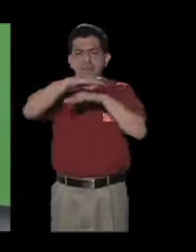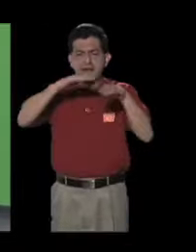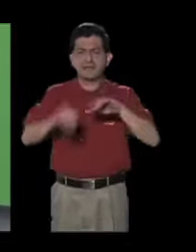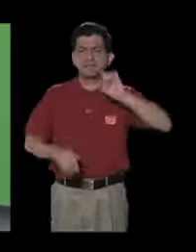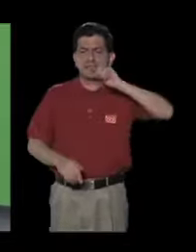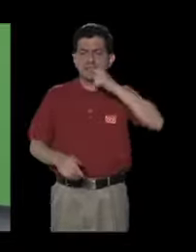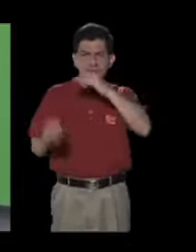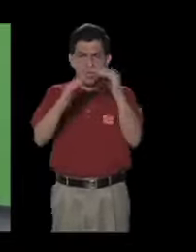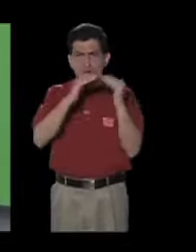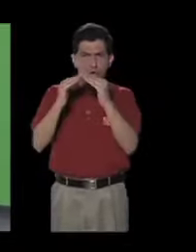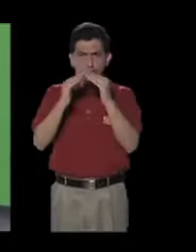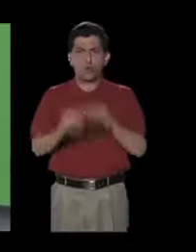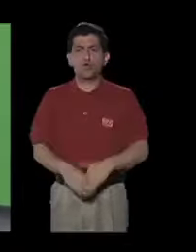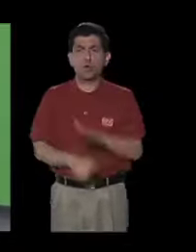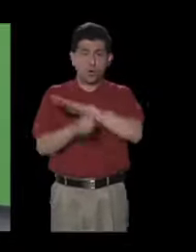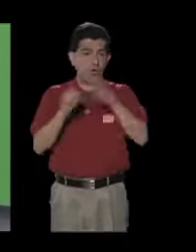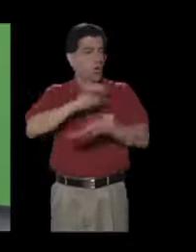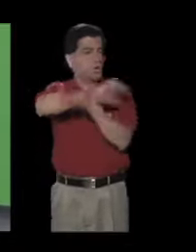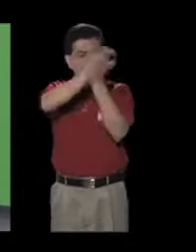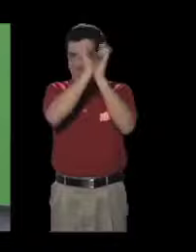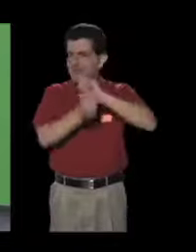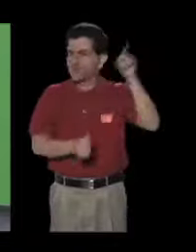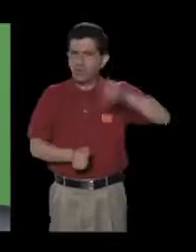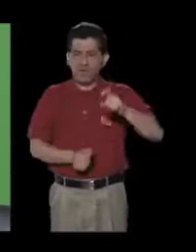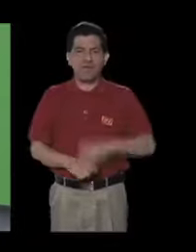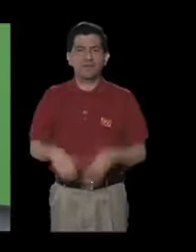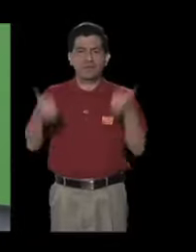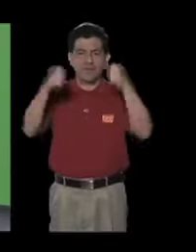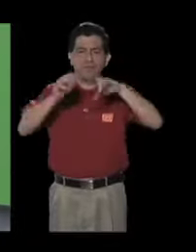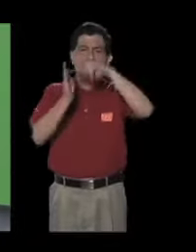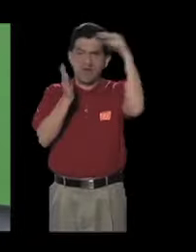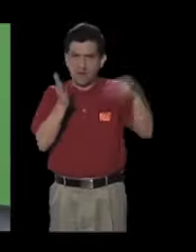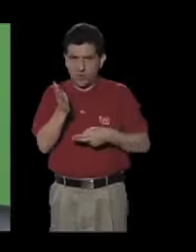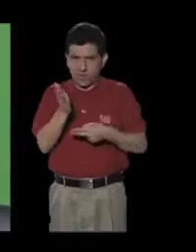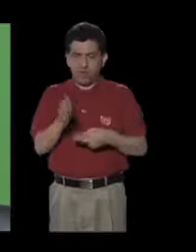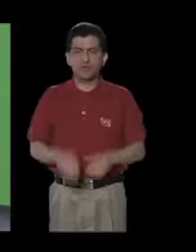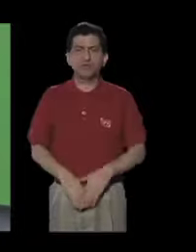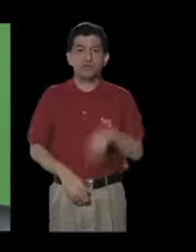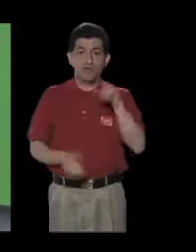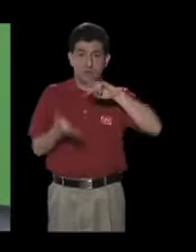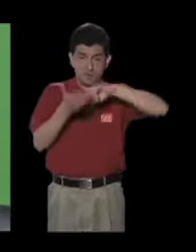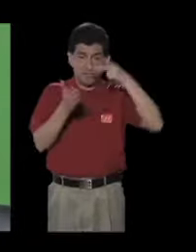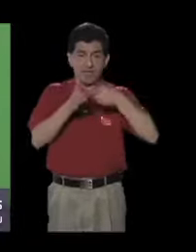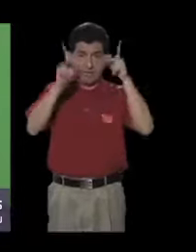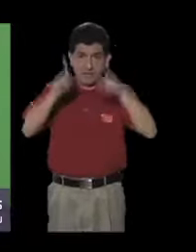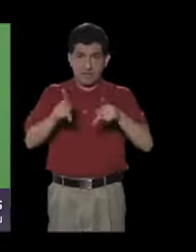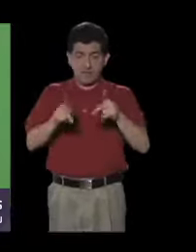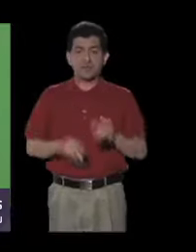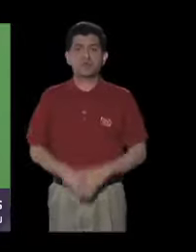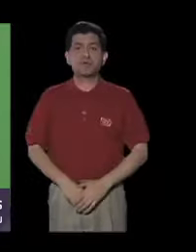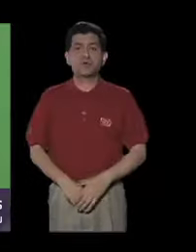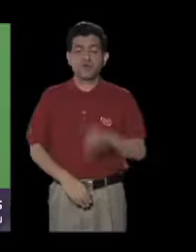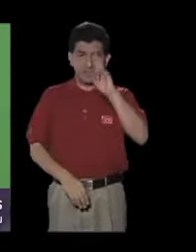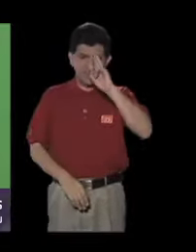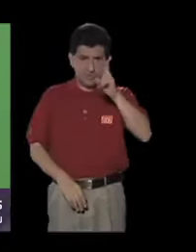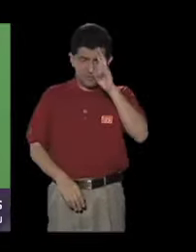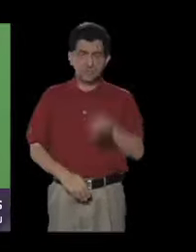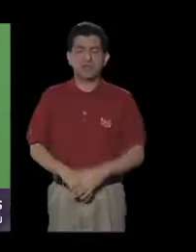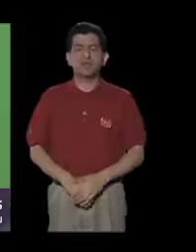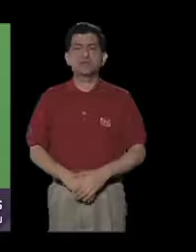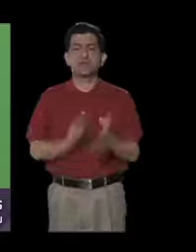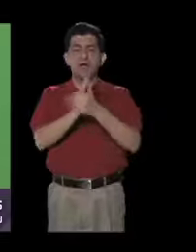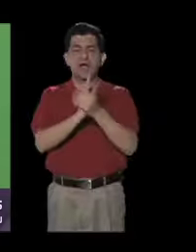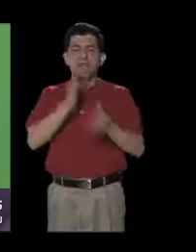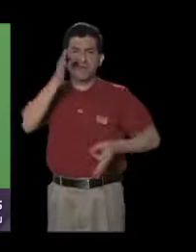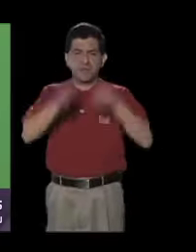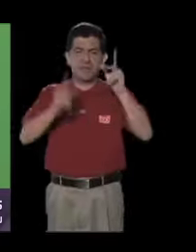las más básicas, que es el Código Civil, que tiene que ser totalmente modificado de acuerdo con la convención en cuanto se trata, por ejemplo, de materia de